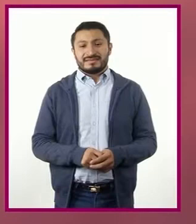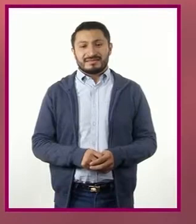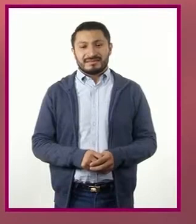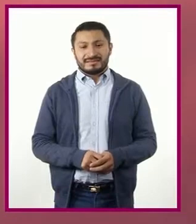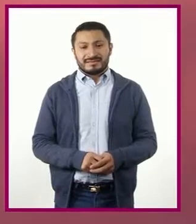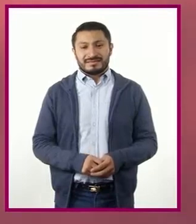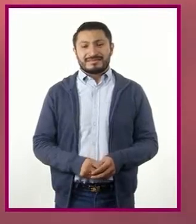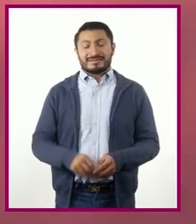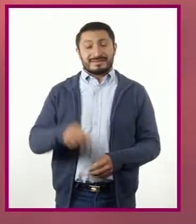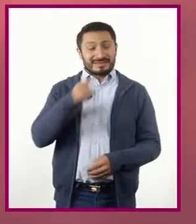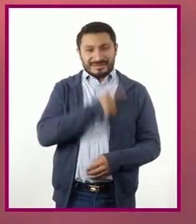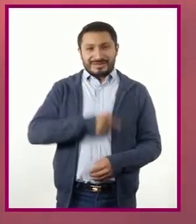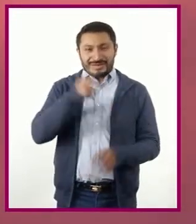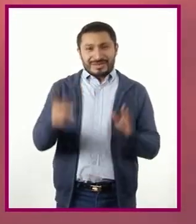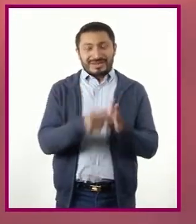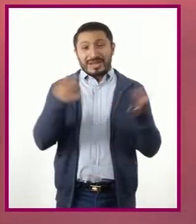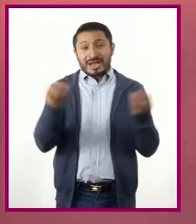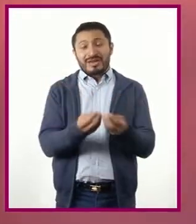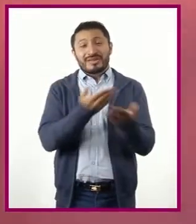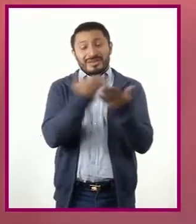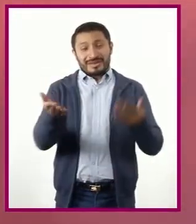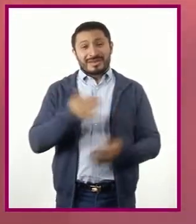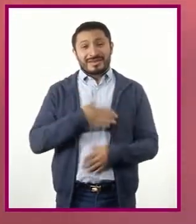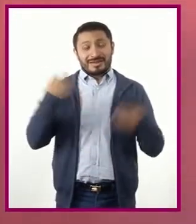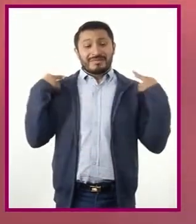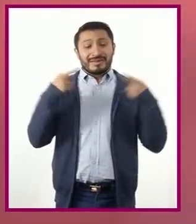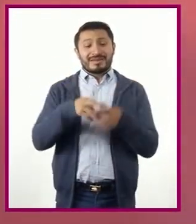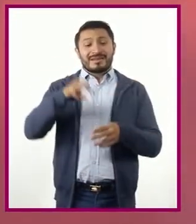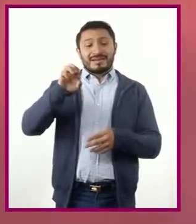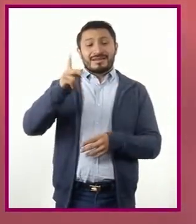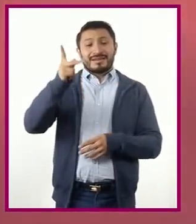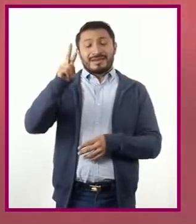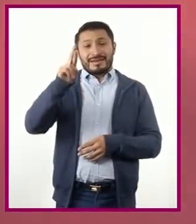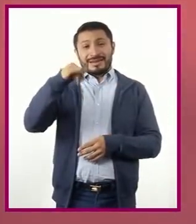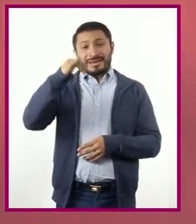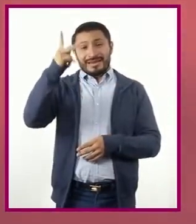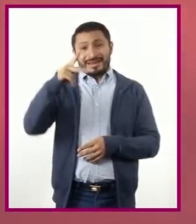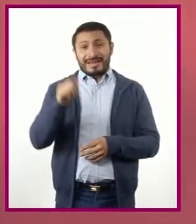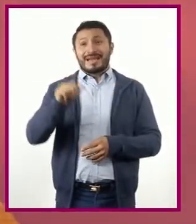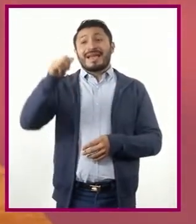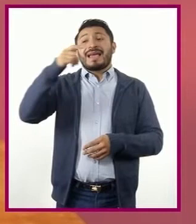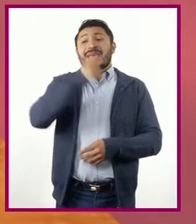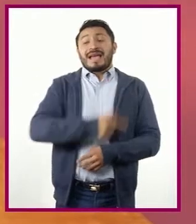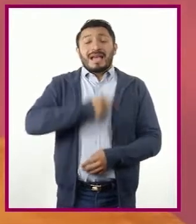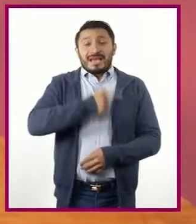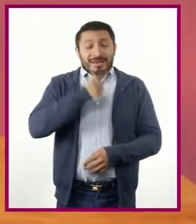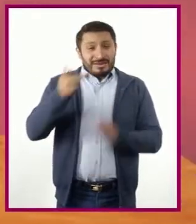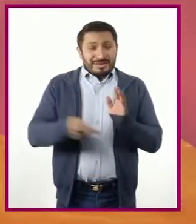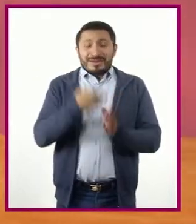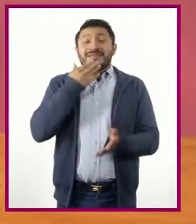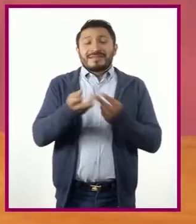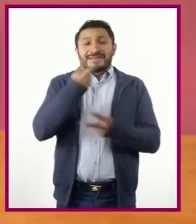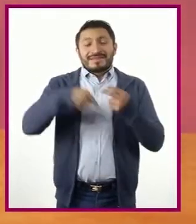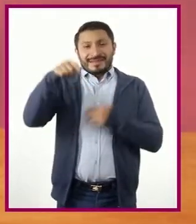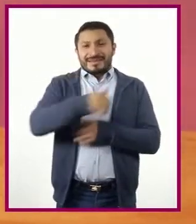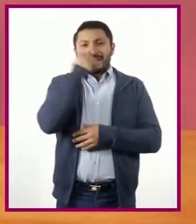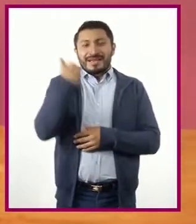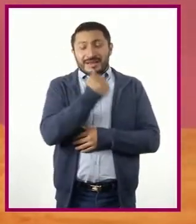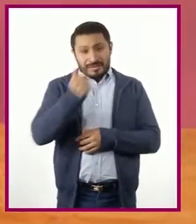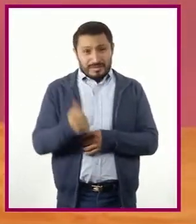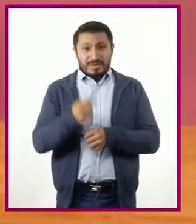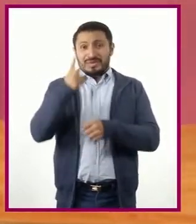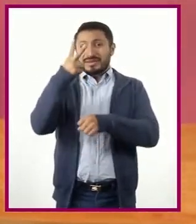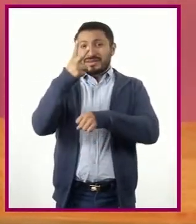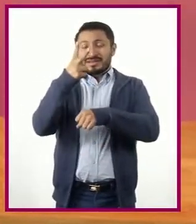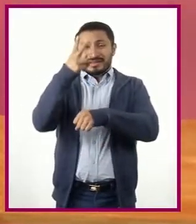gusto estar nuevamente con ustedes. Soy la maestra Erika Argüelles y les doy la bienvenida a las alumnas y alumnos de lengua materna de